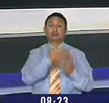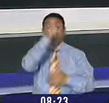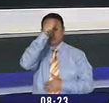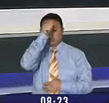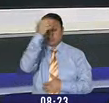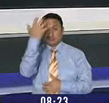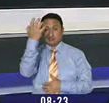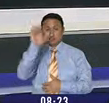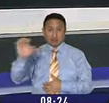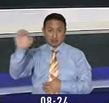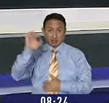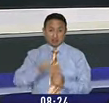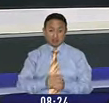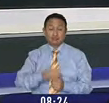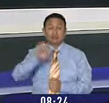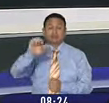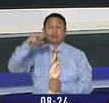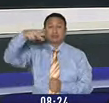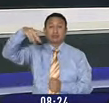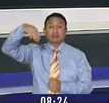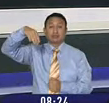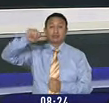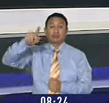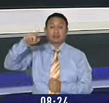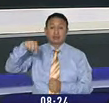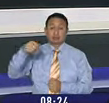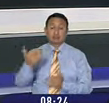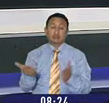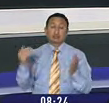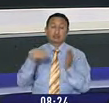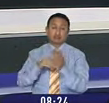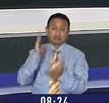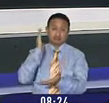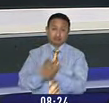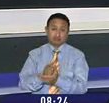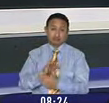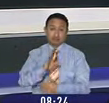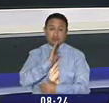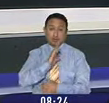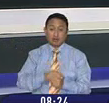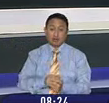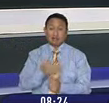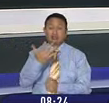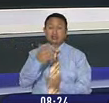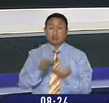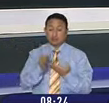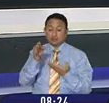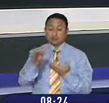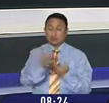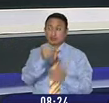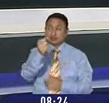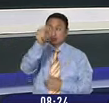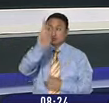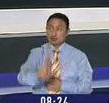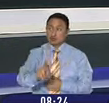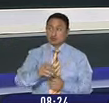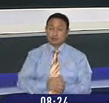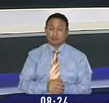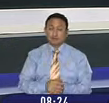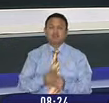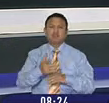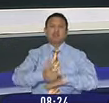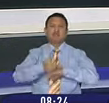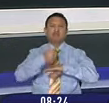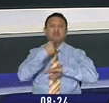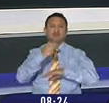15 de enero, la empresa de agua potable realizará nuevas suspensiones del servicio de 5 parroquias del sur de la urbe. La entidad